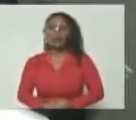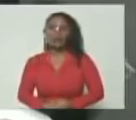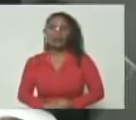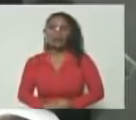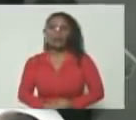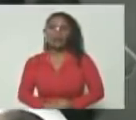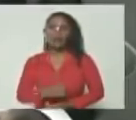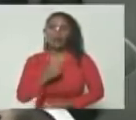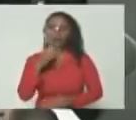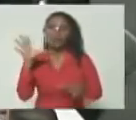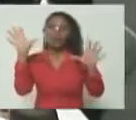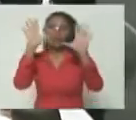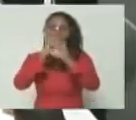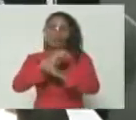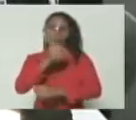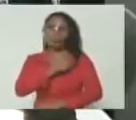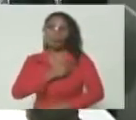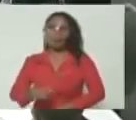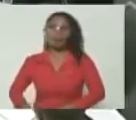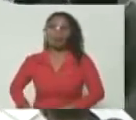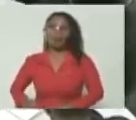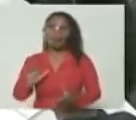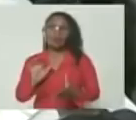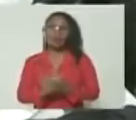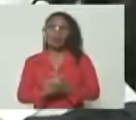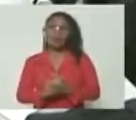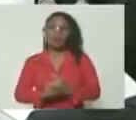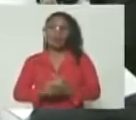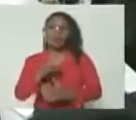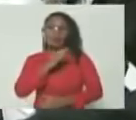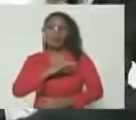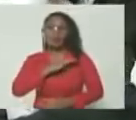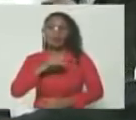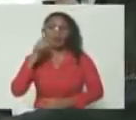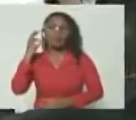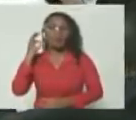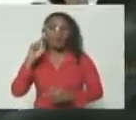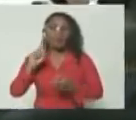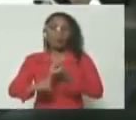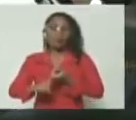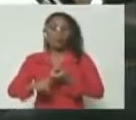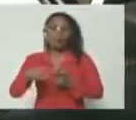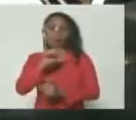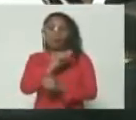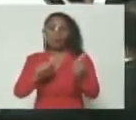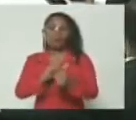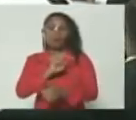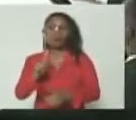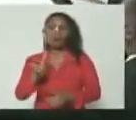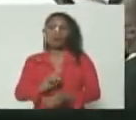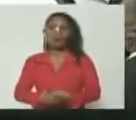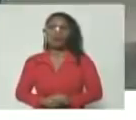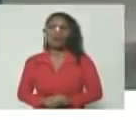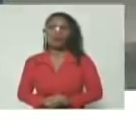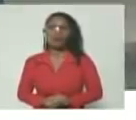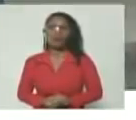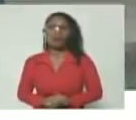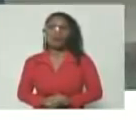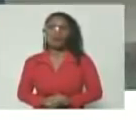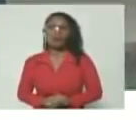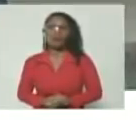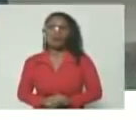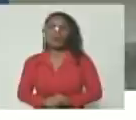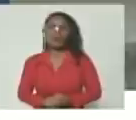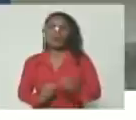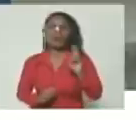Buenas noches, presidente. Colegas diputados, ciudadana vicepresidenta, primera combatiente. Romero, habla. Amigos todos. Toma la palabra con cuidado,